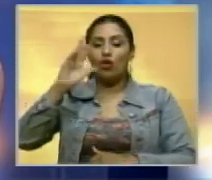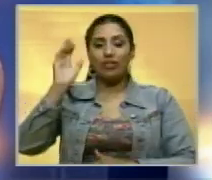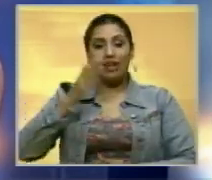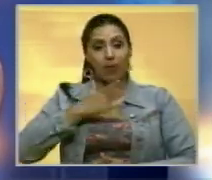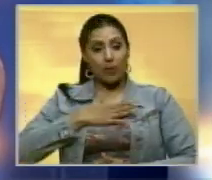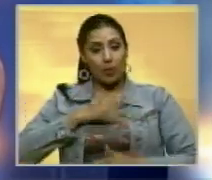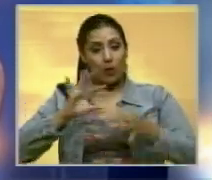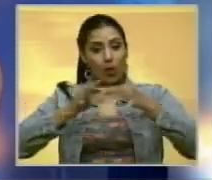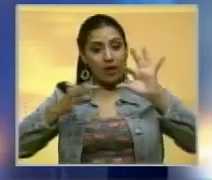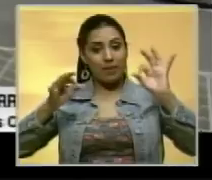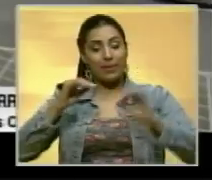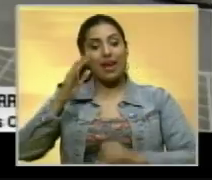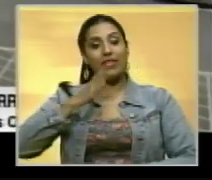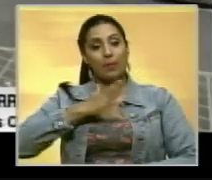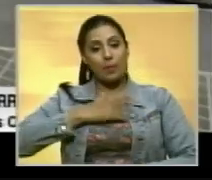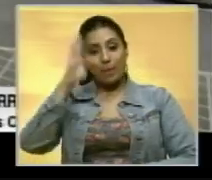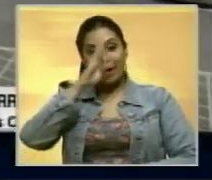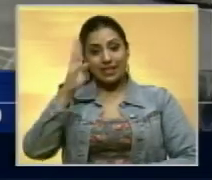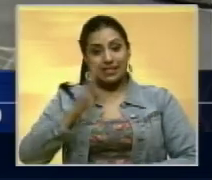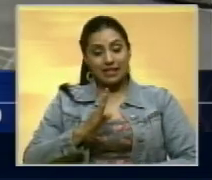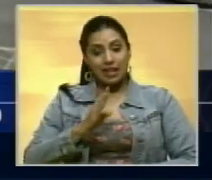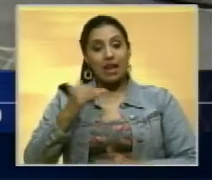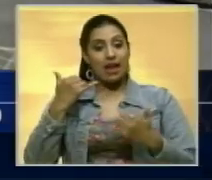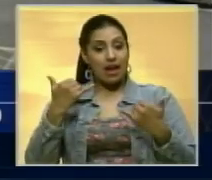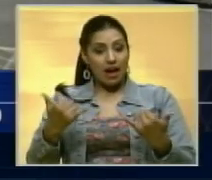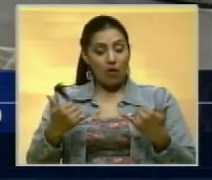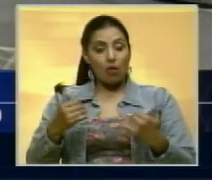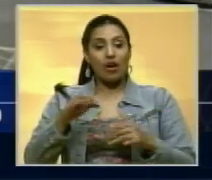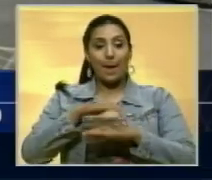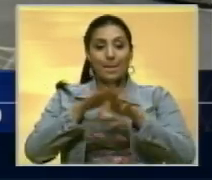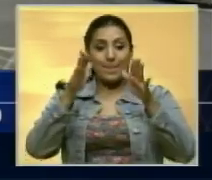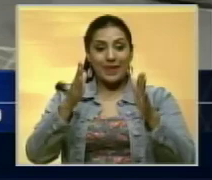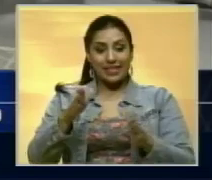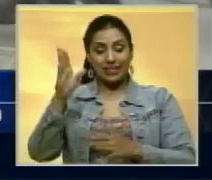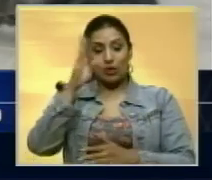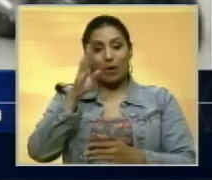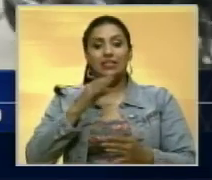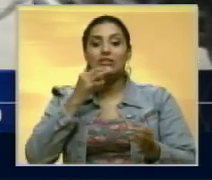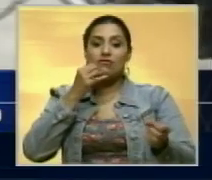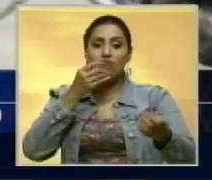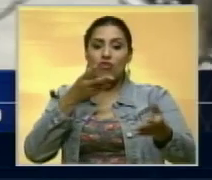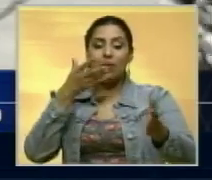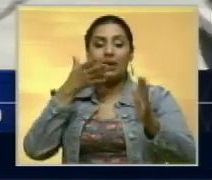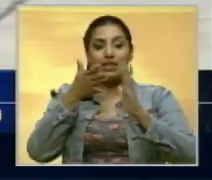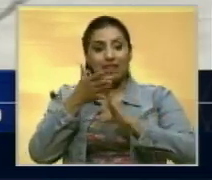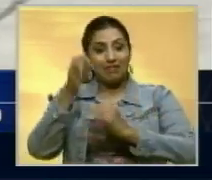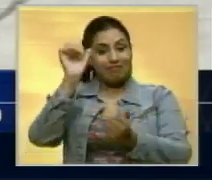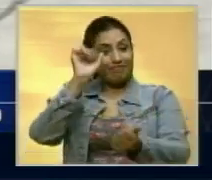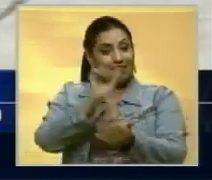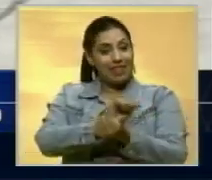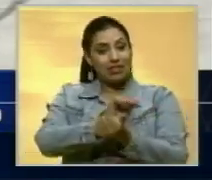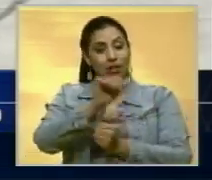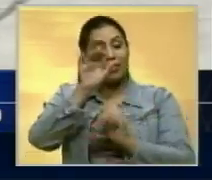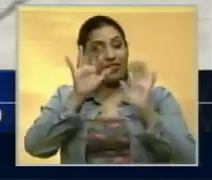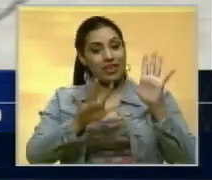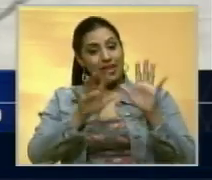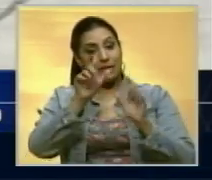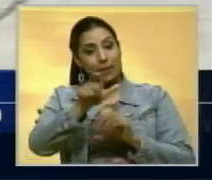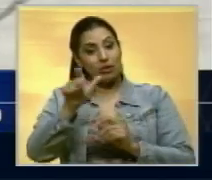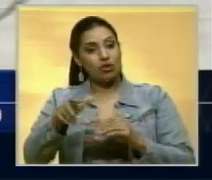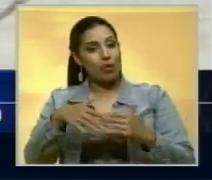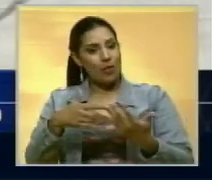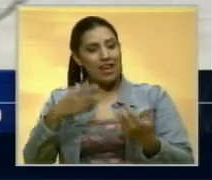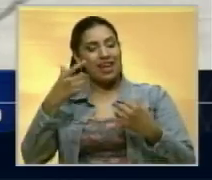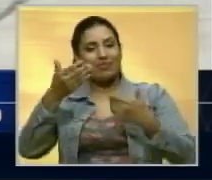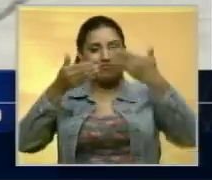Río 2016. Esto fue informado por el ministro de Justicia, Alexandre de Moraes. Los arrestos se produjeron durante una